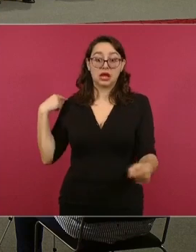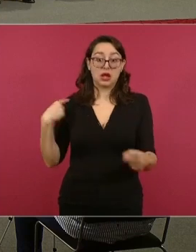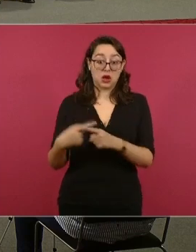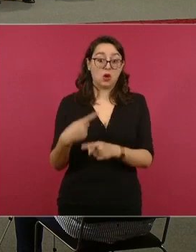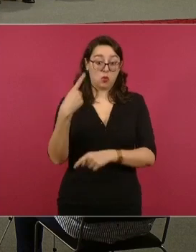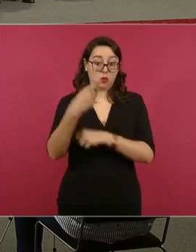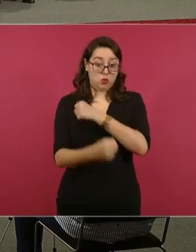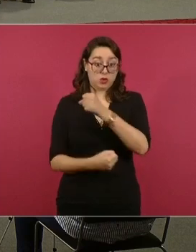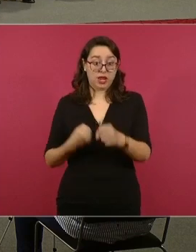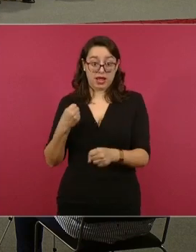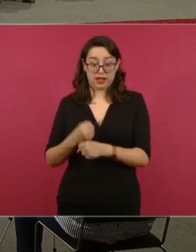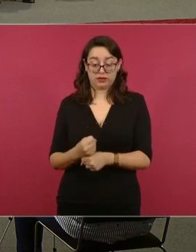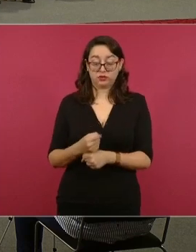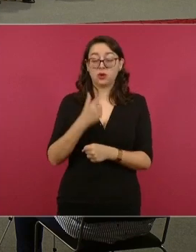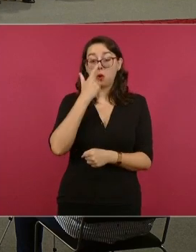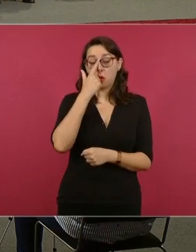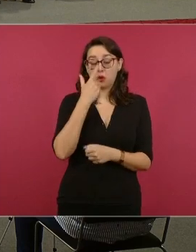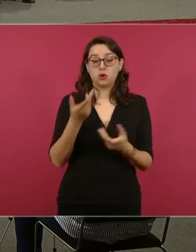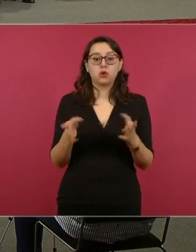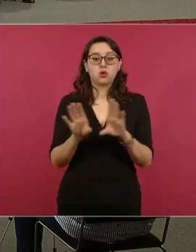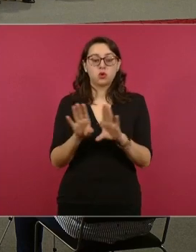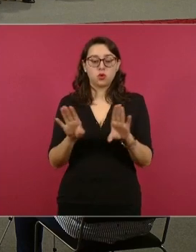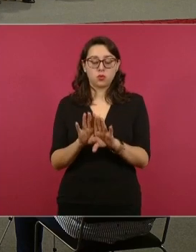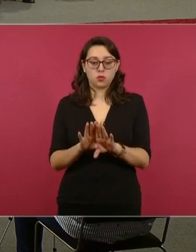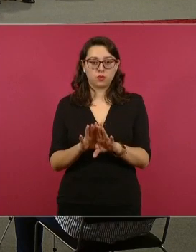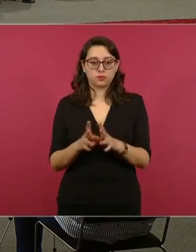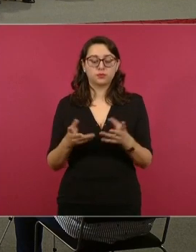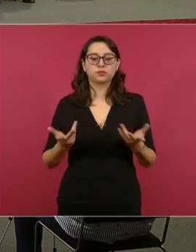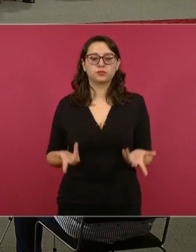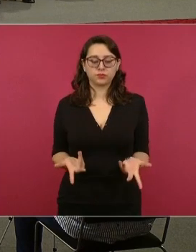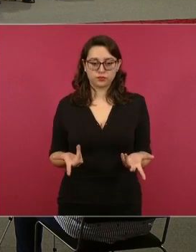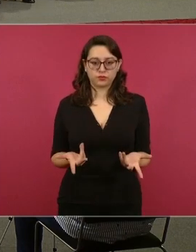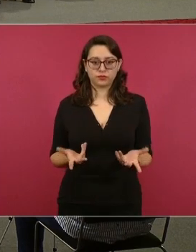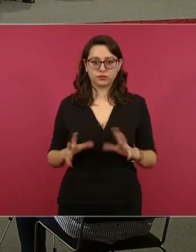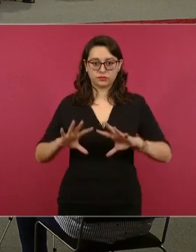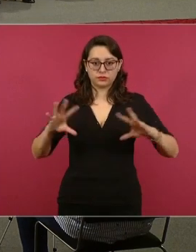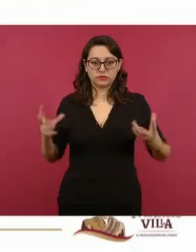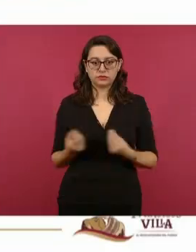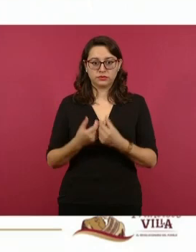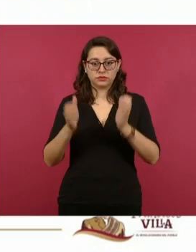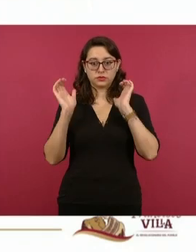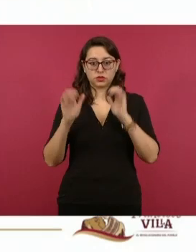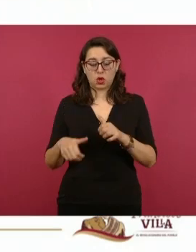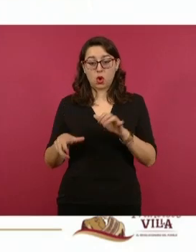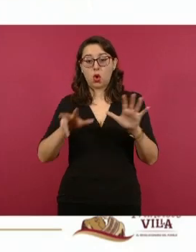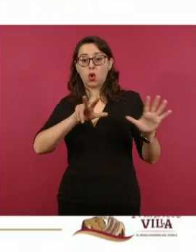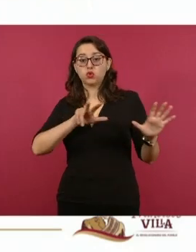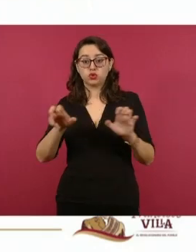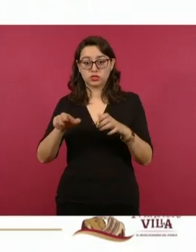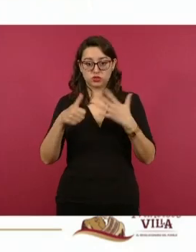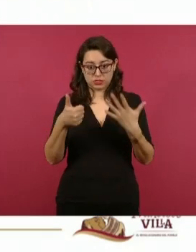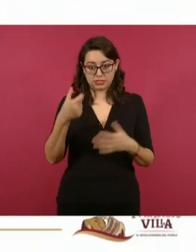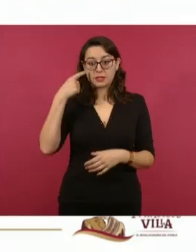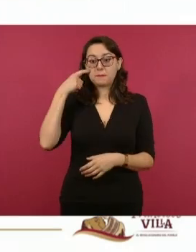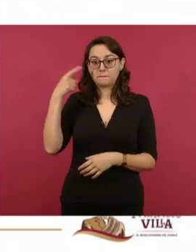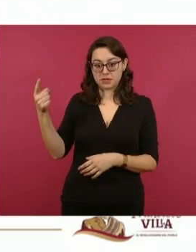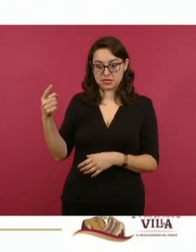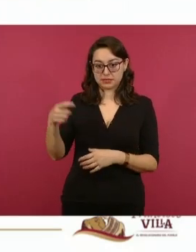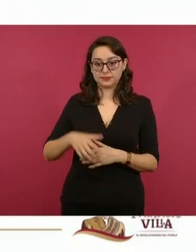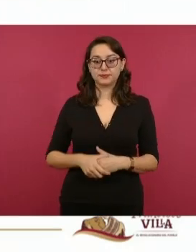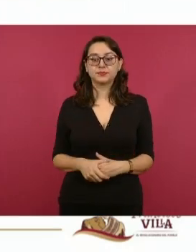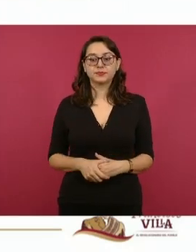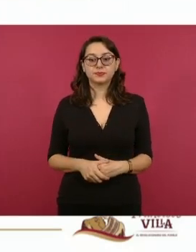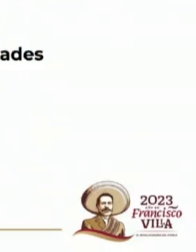siguiente. Se han contratado un total de 806 médicas y médicos